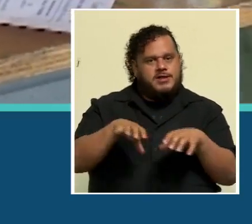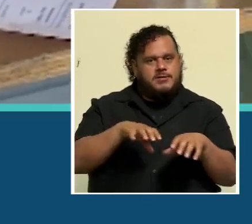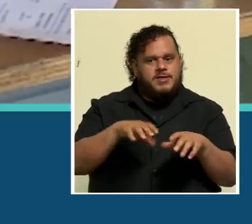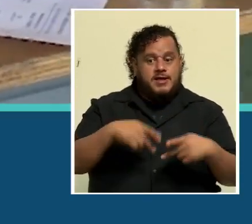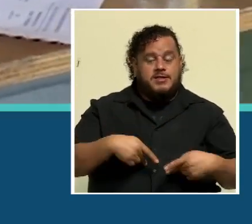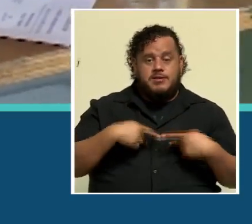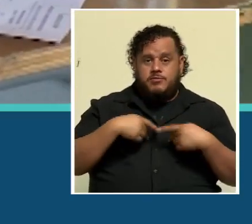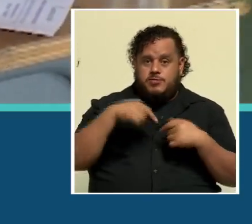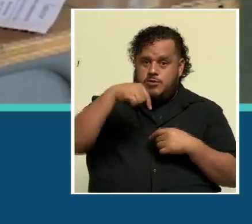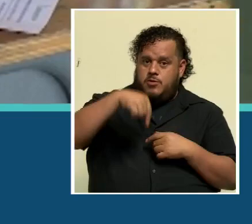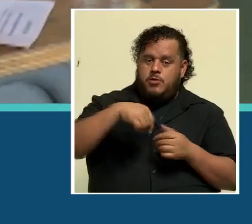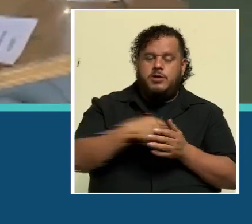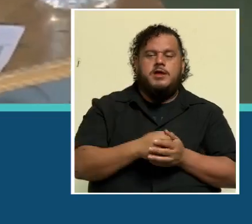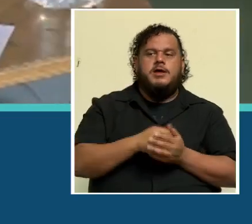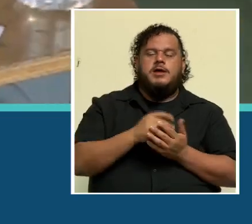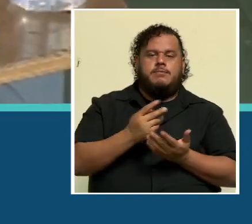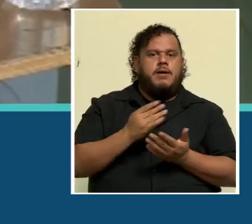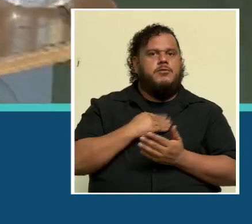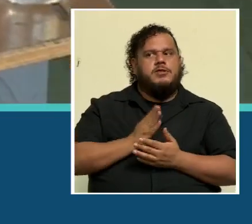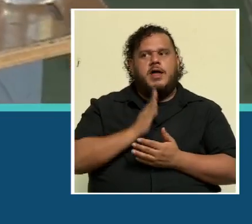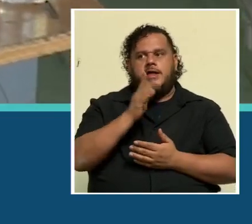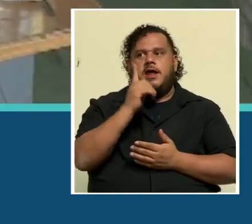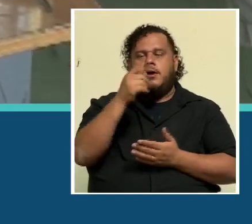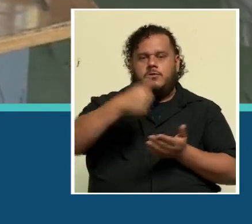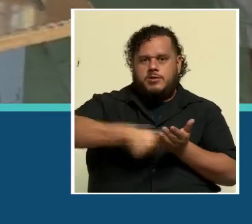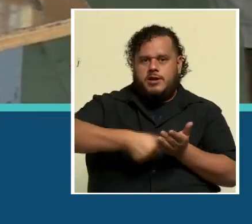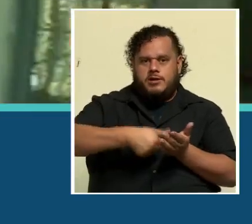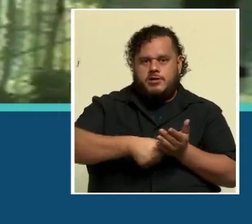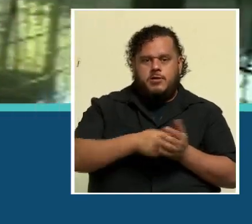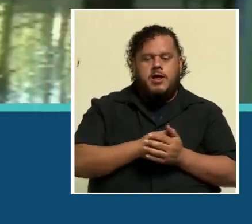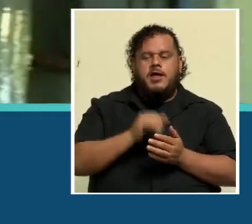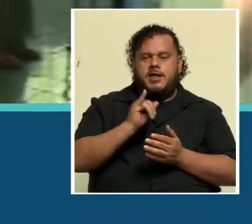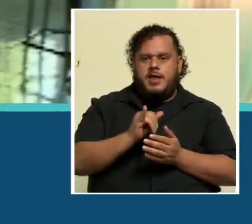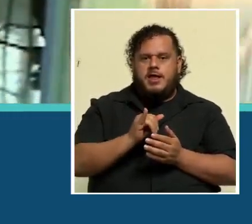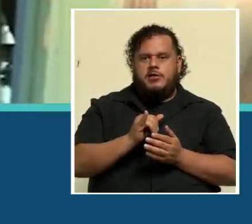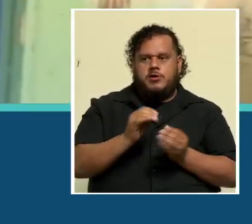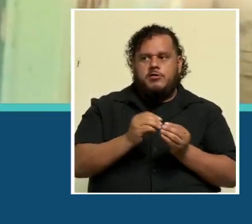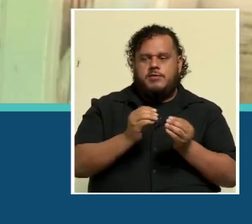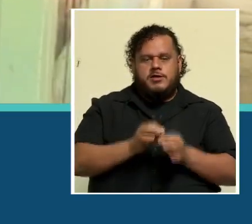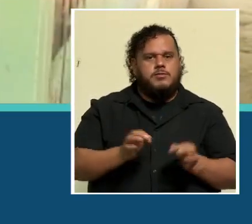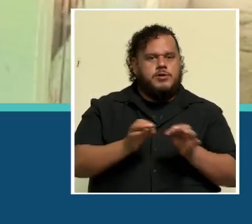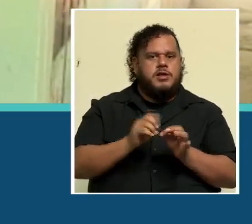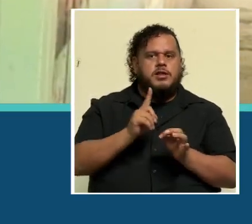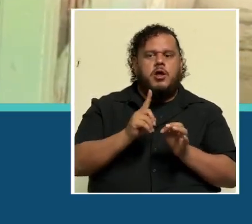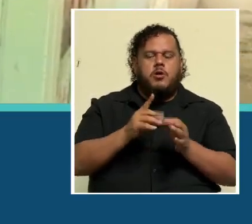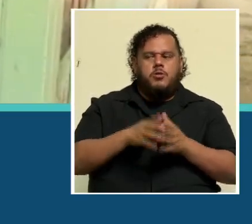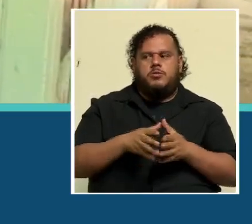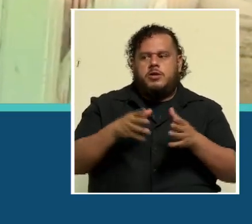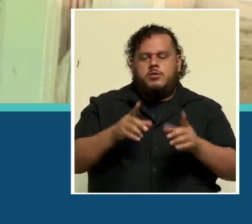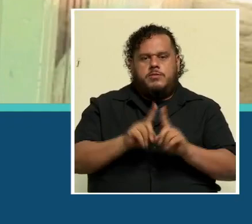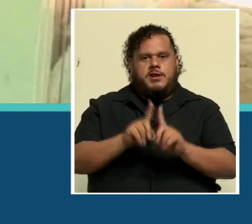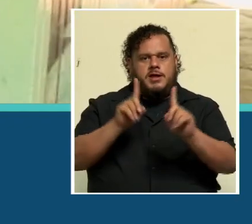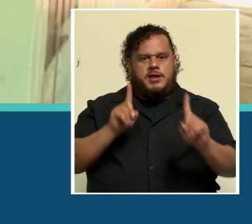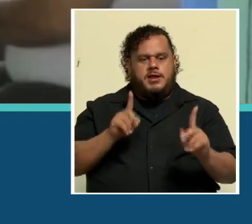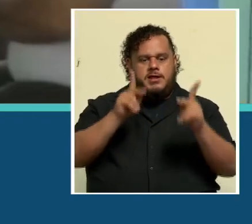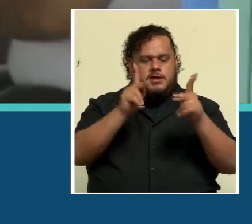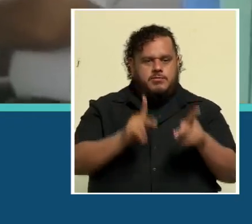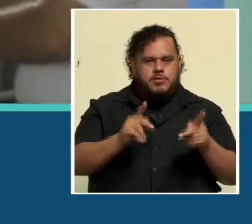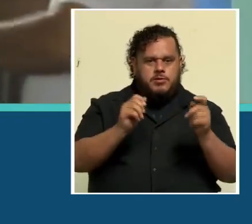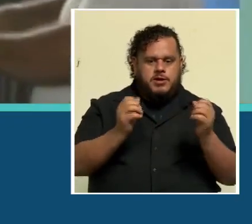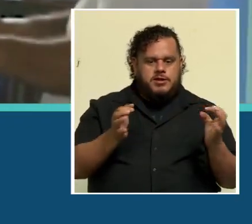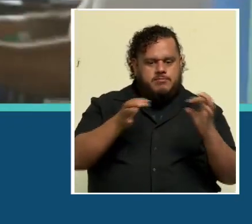viviendo. Tendremos que ir a una elección en la que eso está predominando, una enorme lejanía de la gente con los